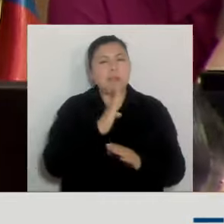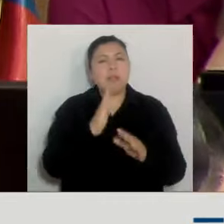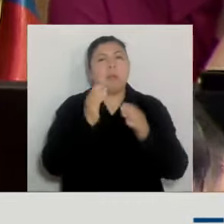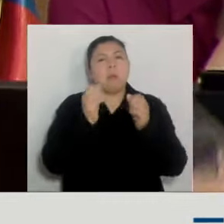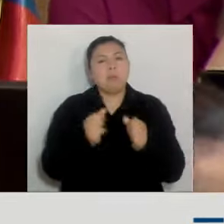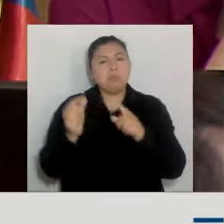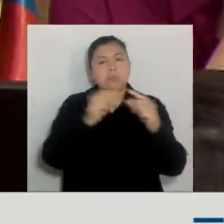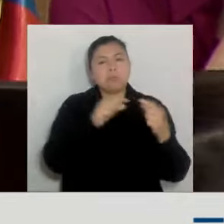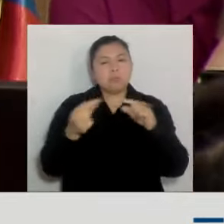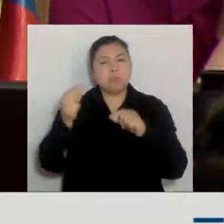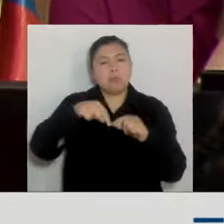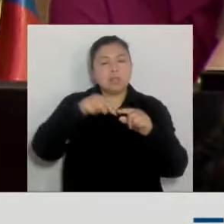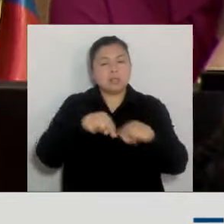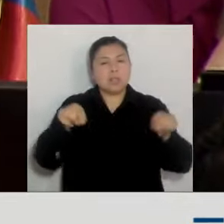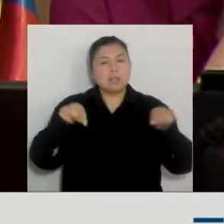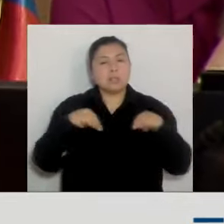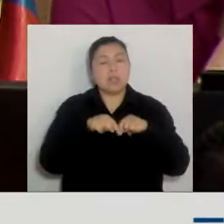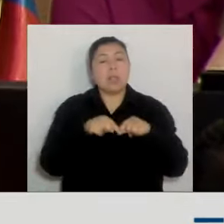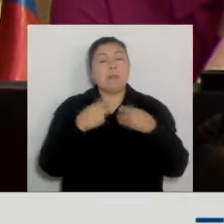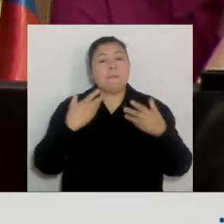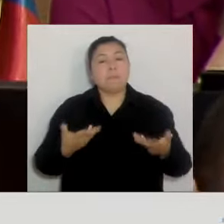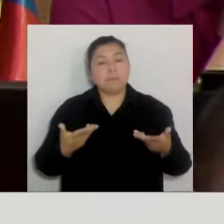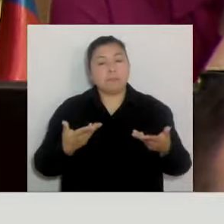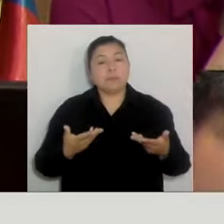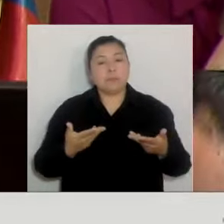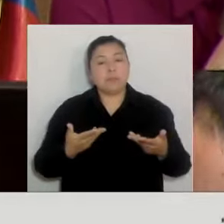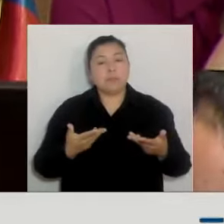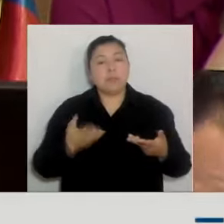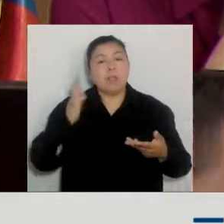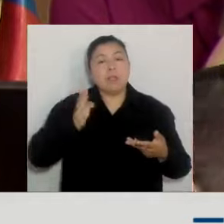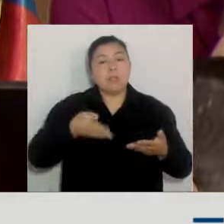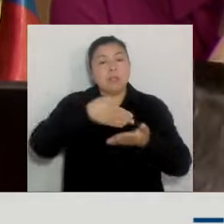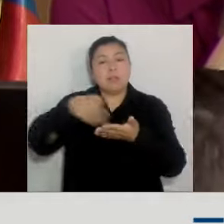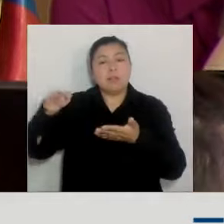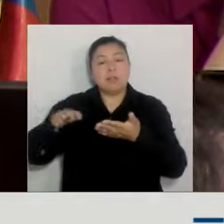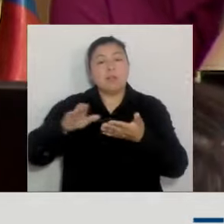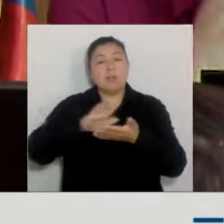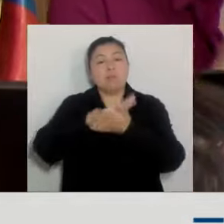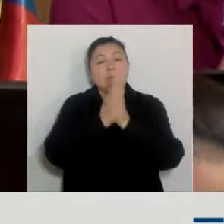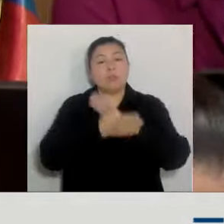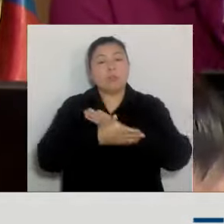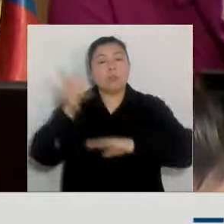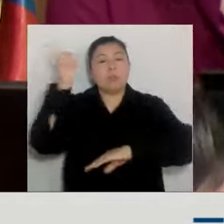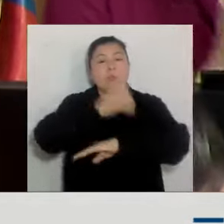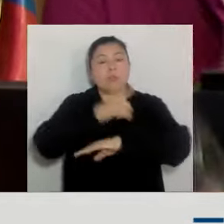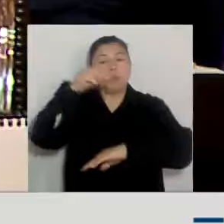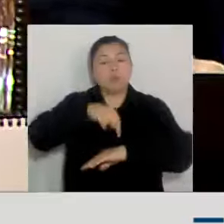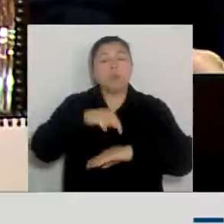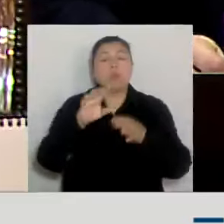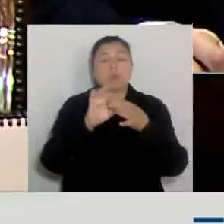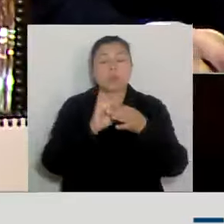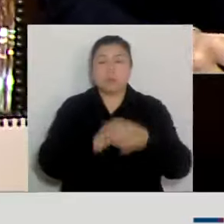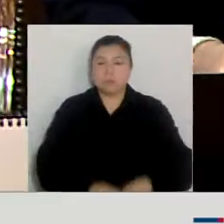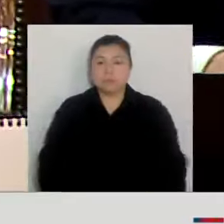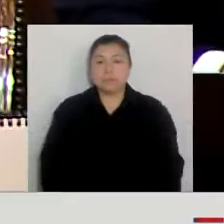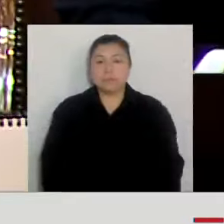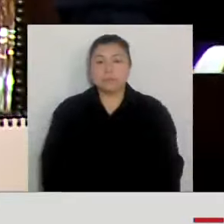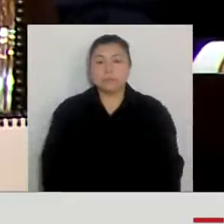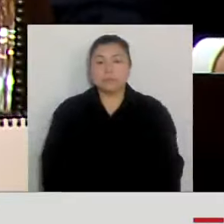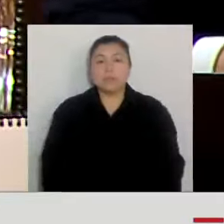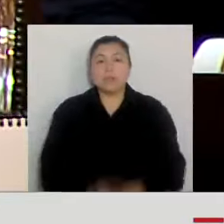sala eh Y que por lo tanto debiese ser rechazado ampliamente en la jornada de hoy Gracias muchas